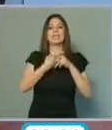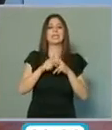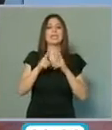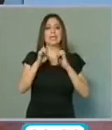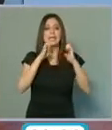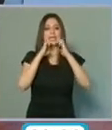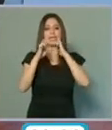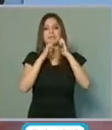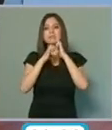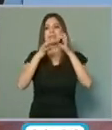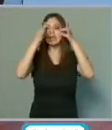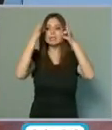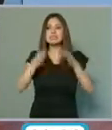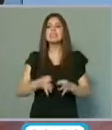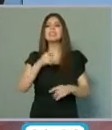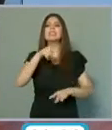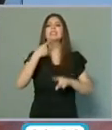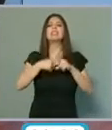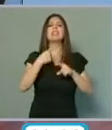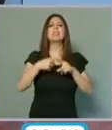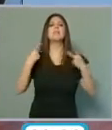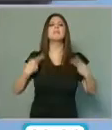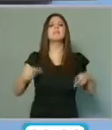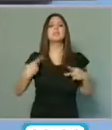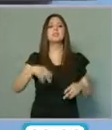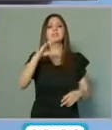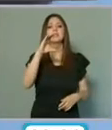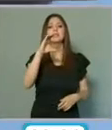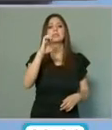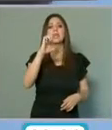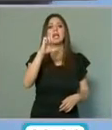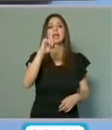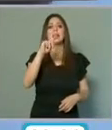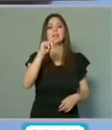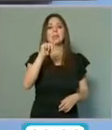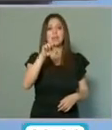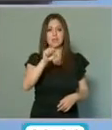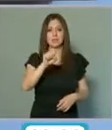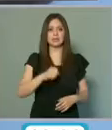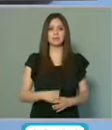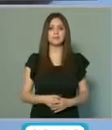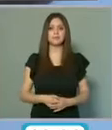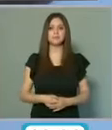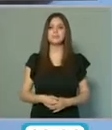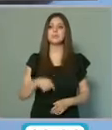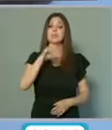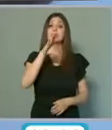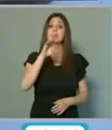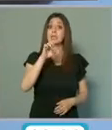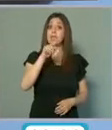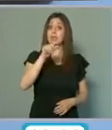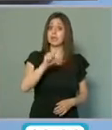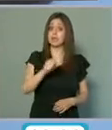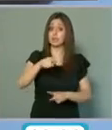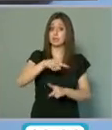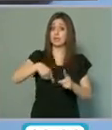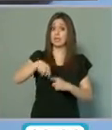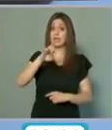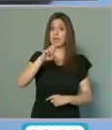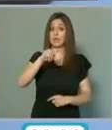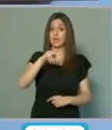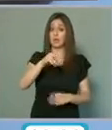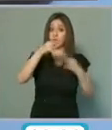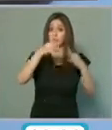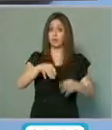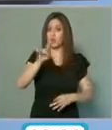lo primero? Como debe ser, ¿quiénes eran los celtas? Bueno, los celtas eran un grupo no necesariamente étnico, pero sí cultural. O